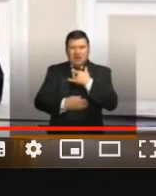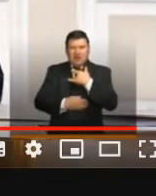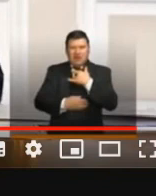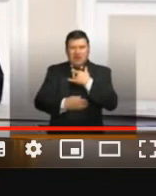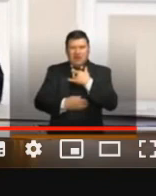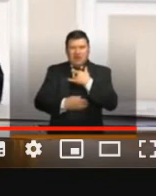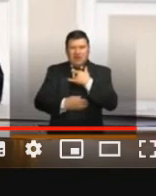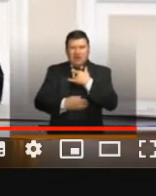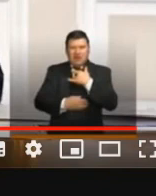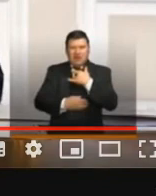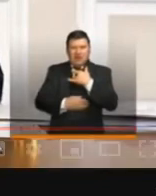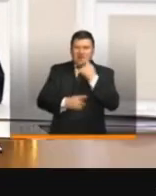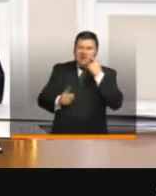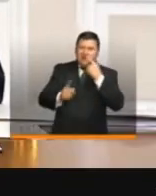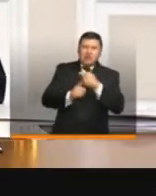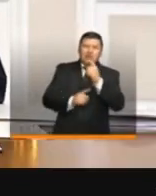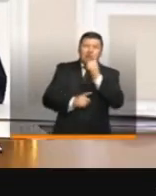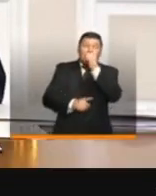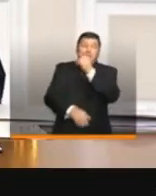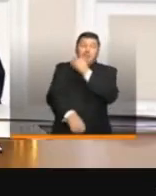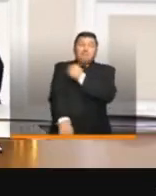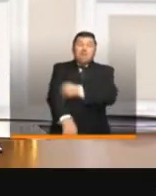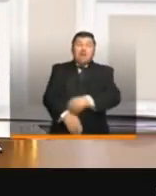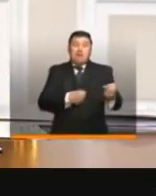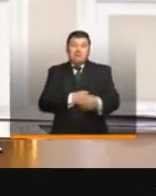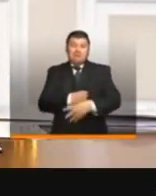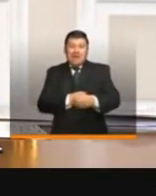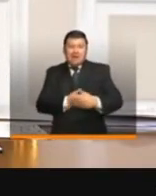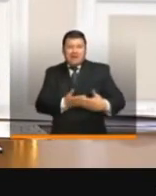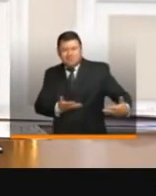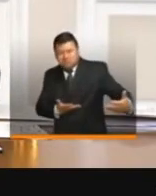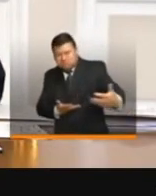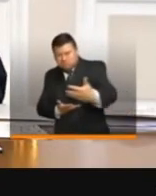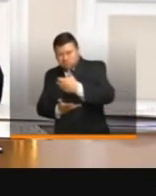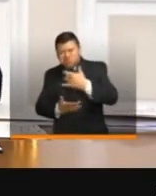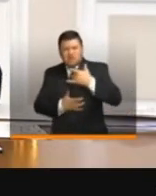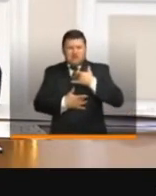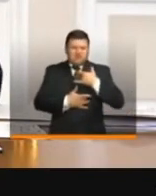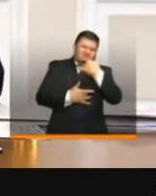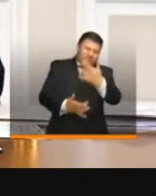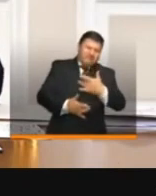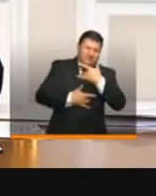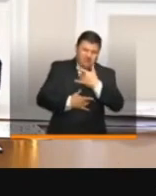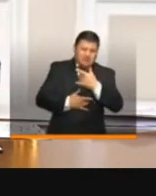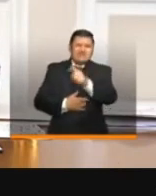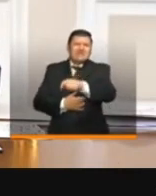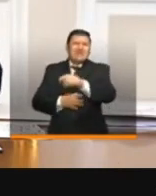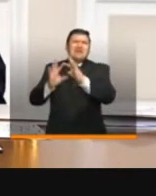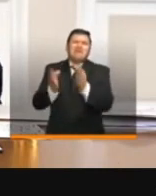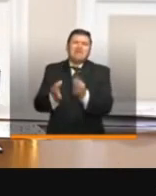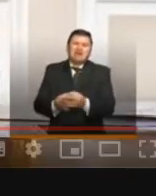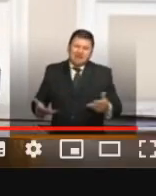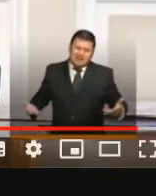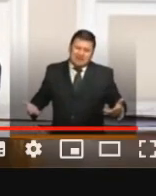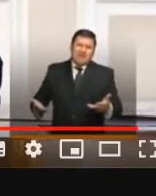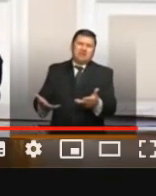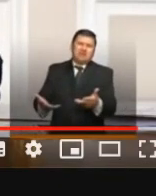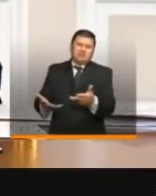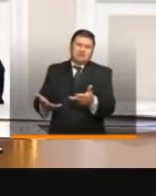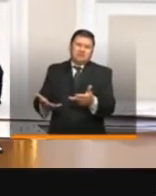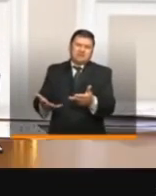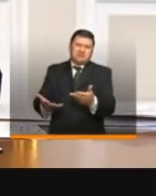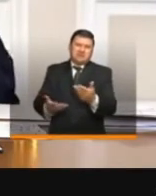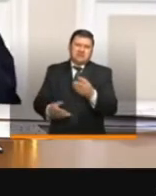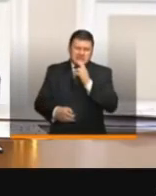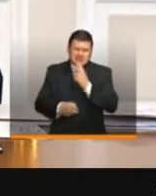leemos. De 1 millón de mercados para llevarle a esas familias que necesitan de nuestra solidaridad